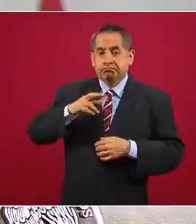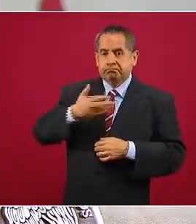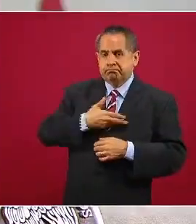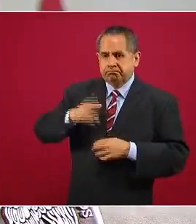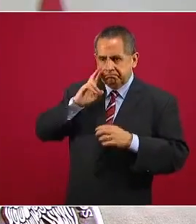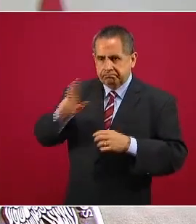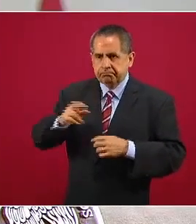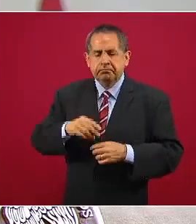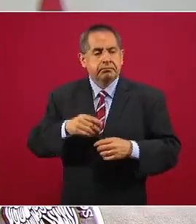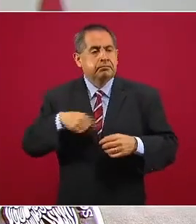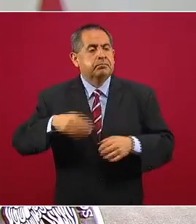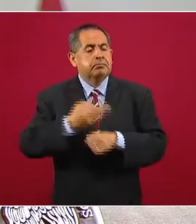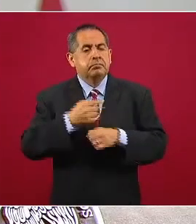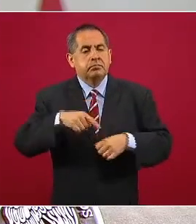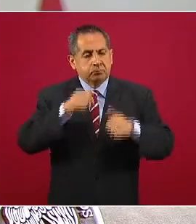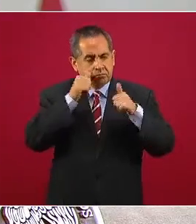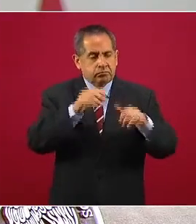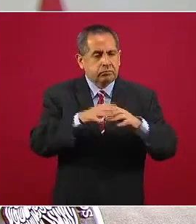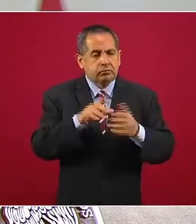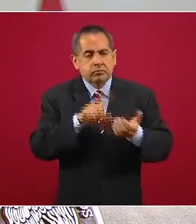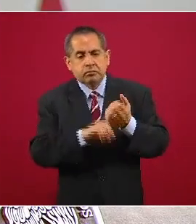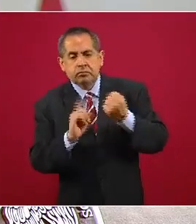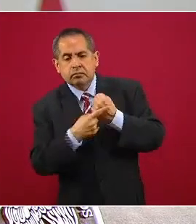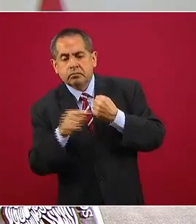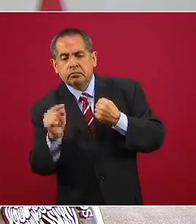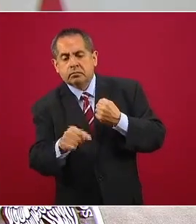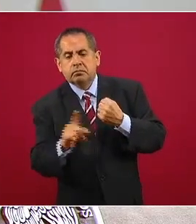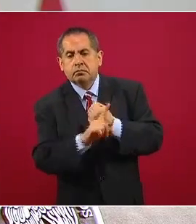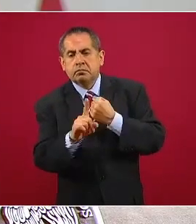el origen del problema.